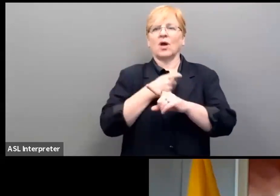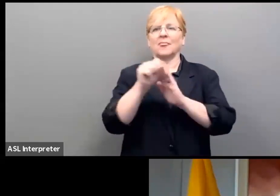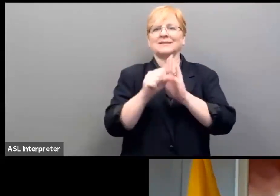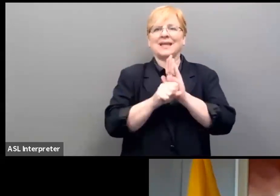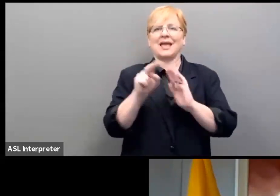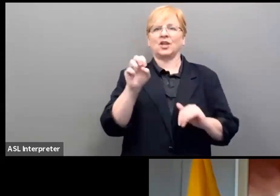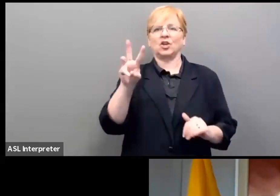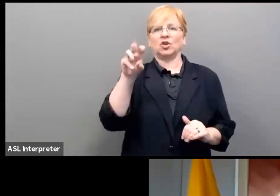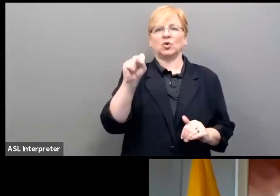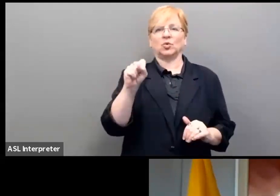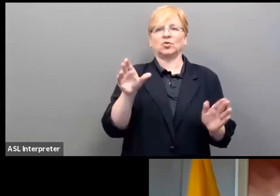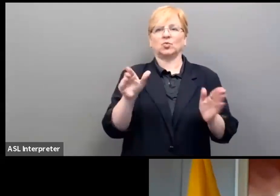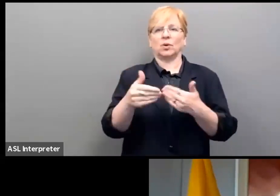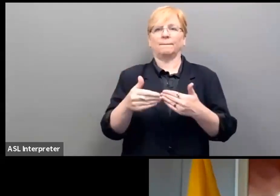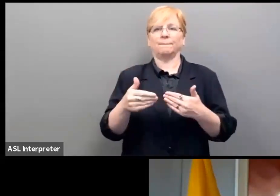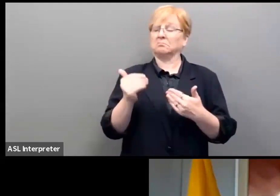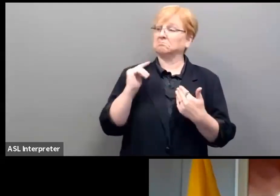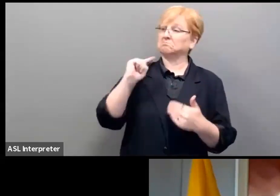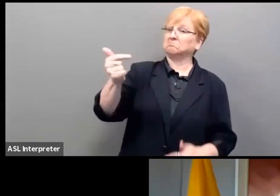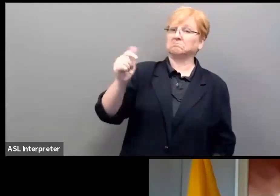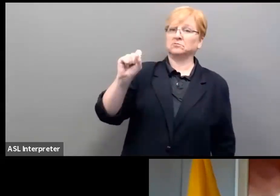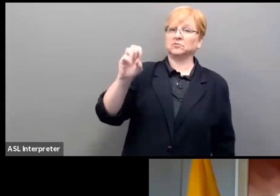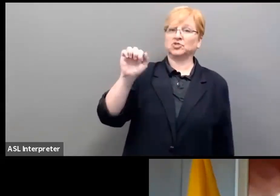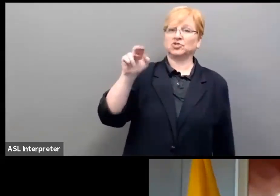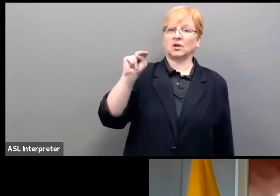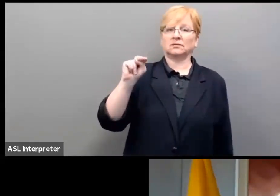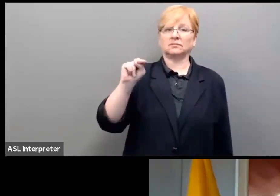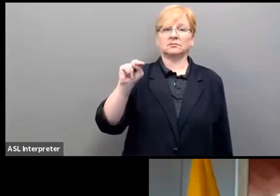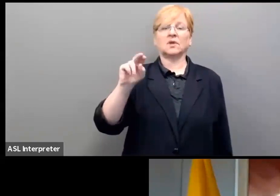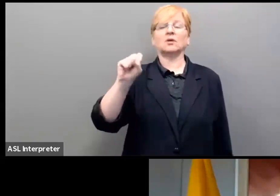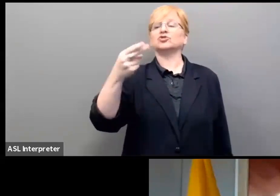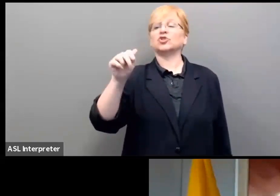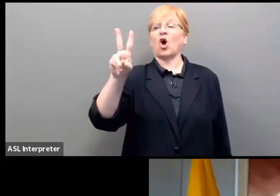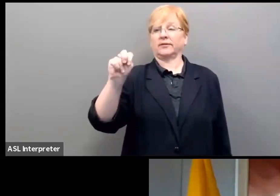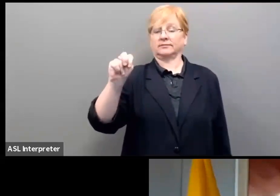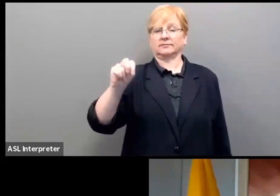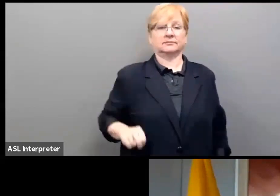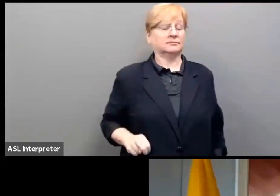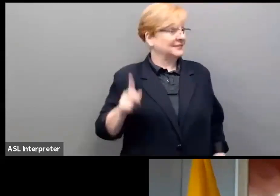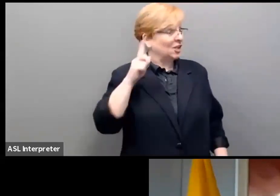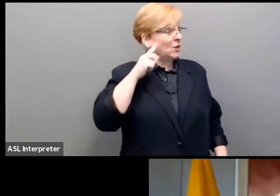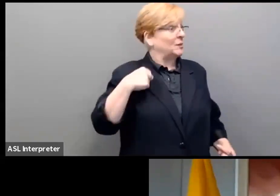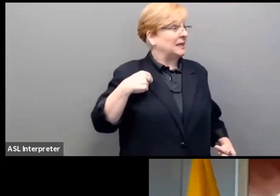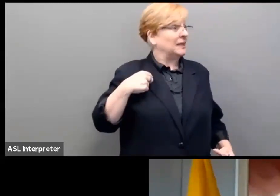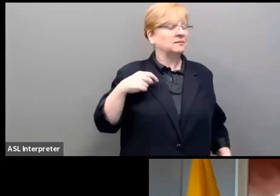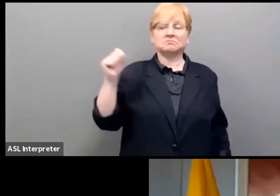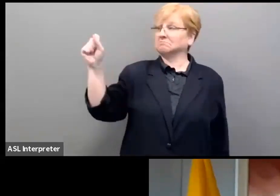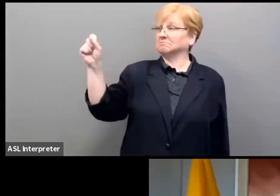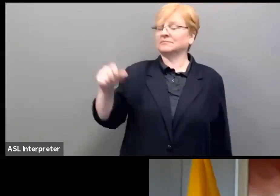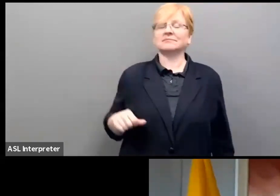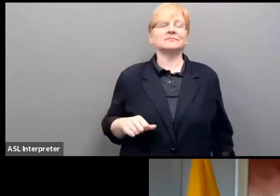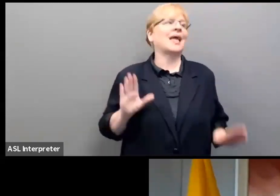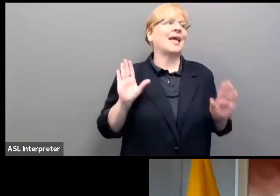servicios de urgencias y nos han dicho que nunca habían visto tantas personas en los servicios de